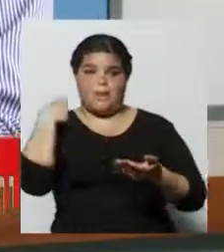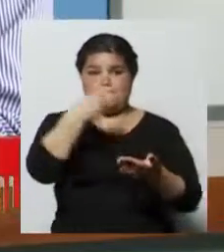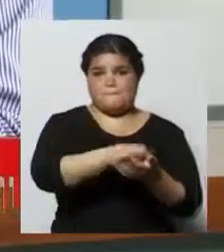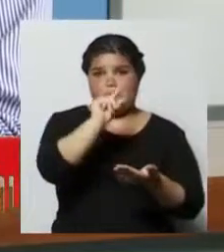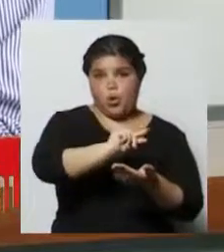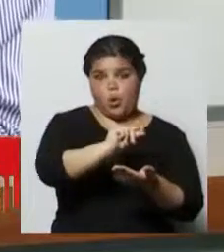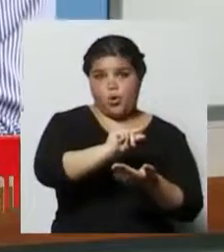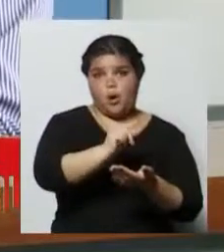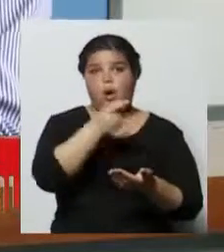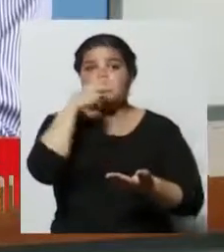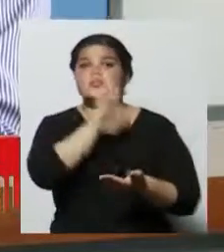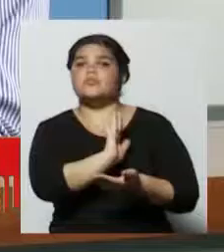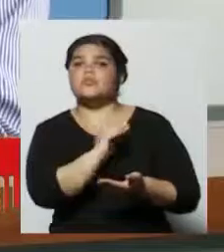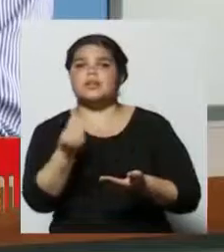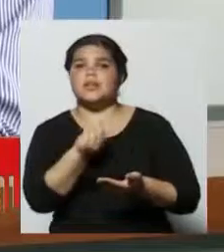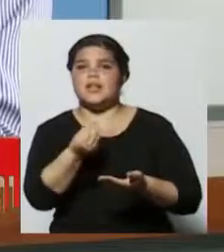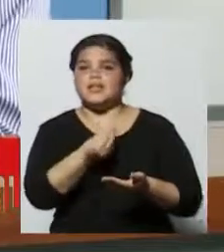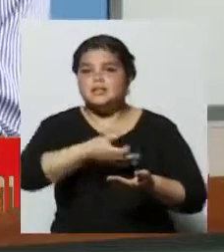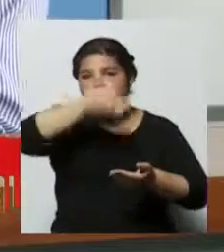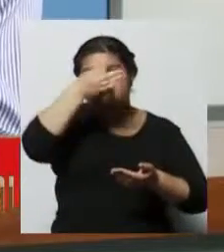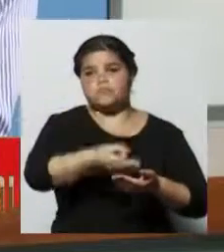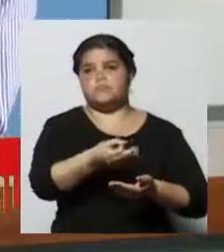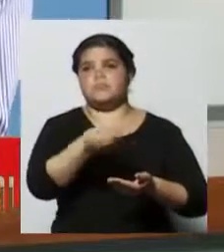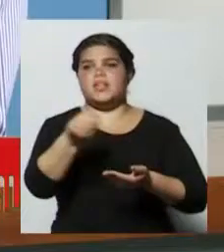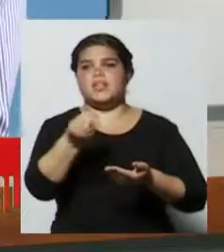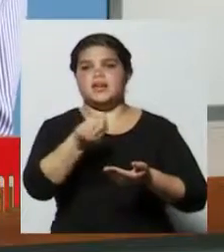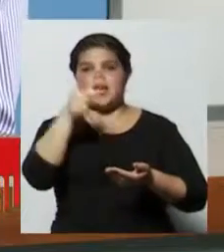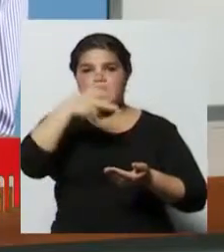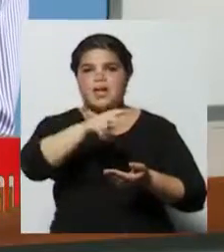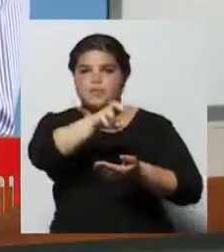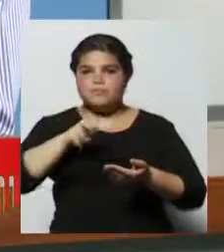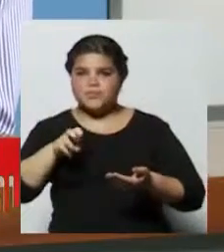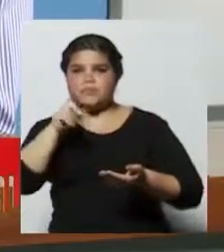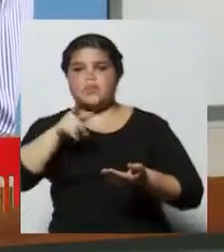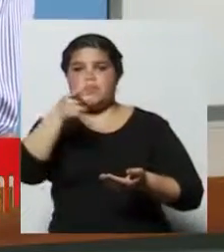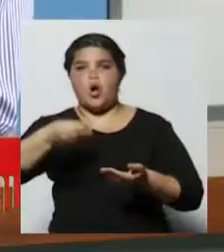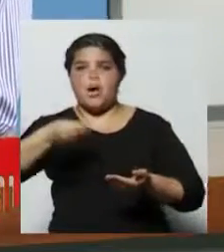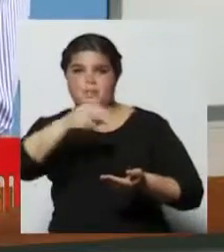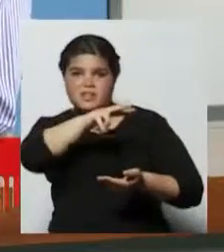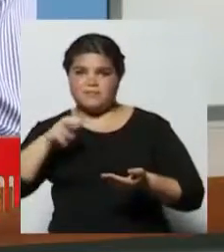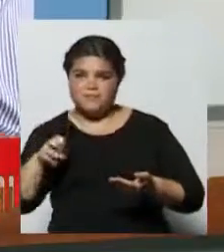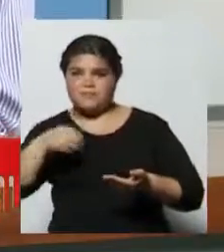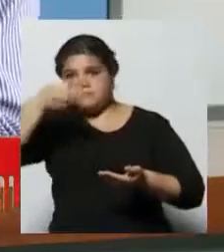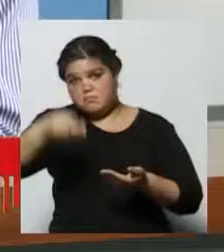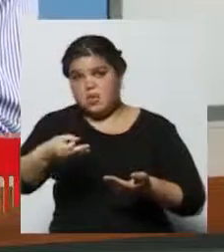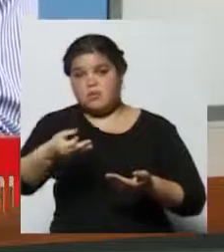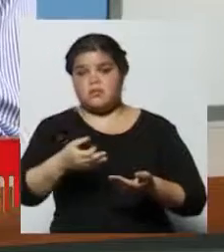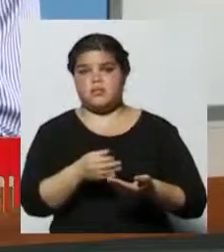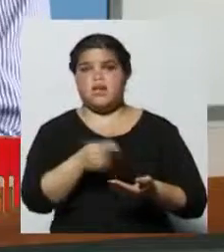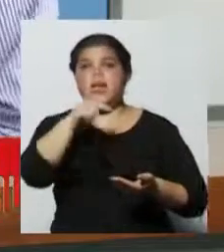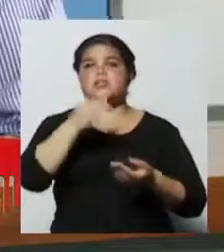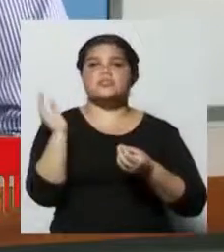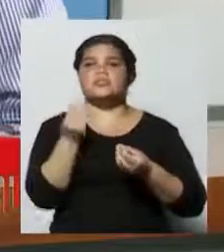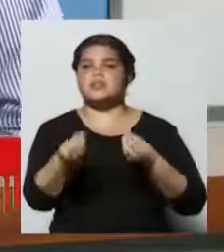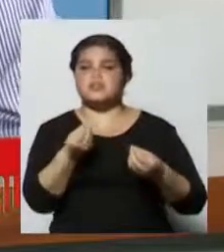ha logrado también es asegurar tasas de rentabilidad muy importantes para estas grandes empresas, ¿no? Que mientras que en el medio no